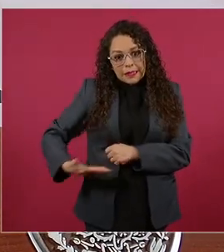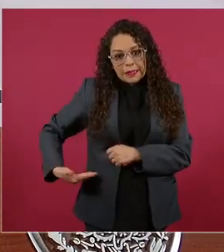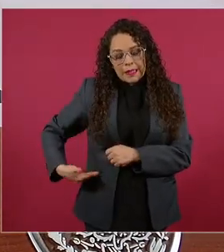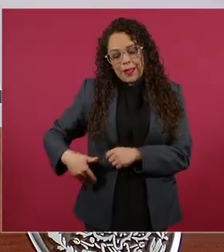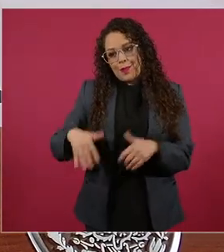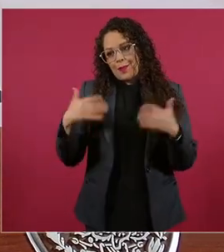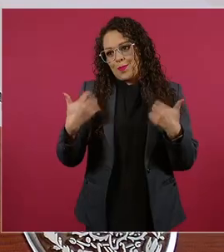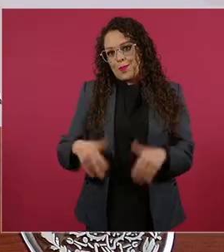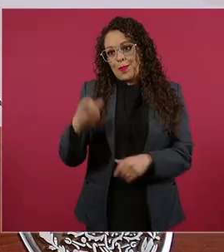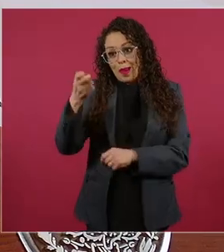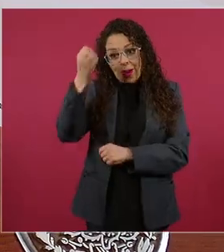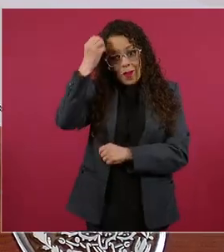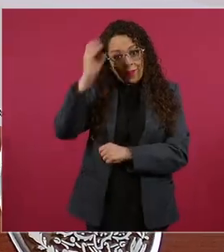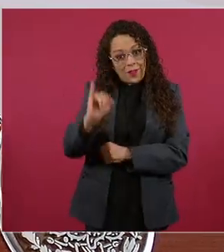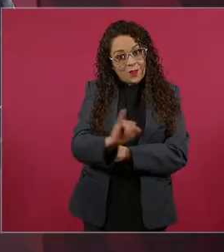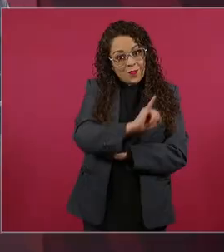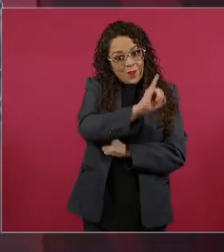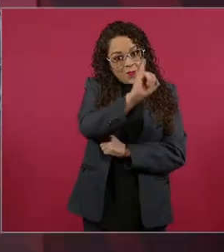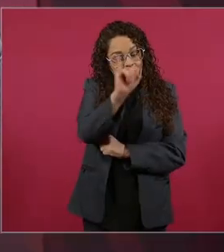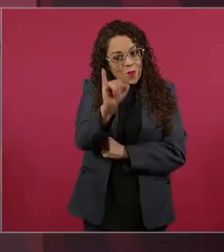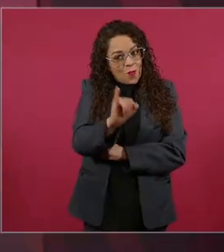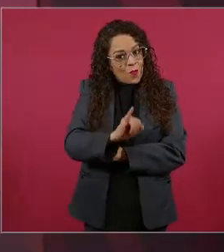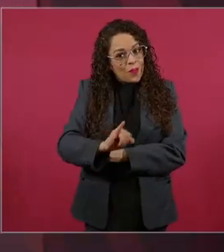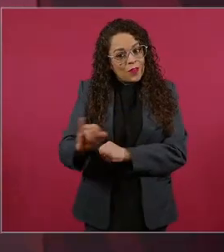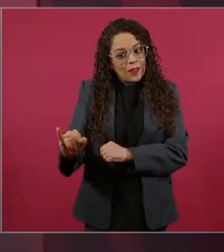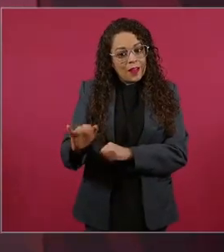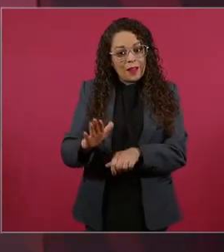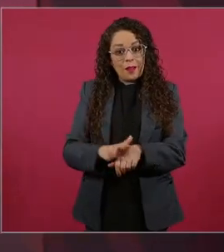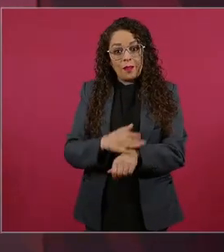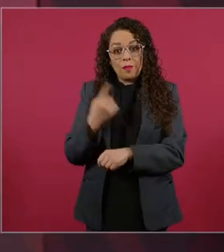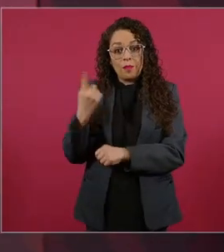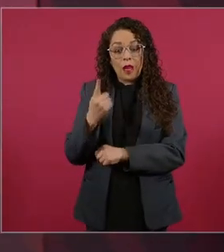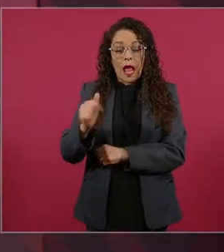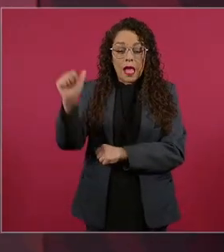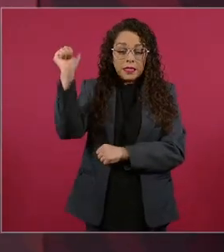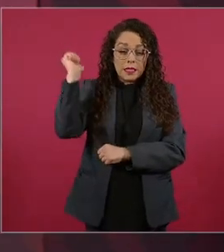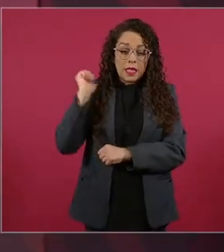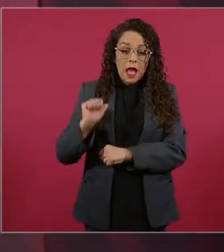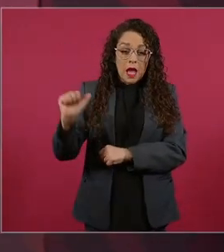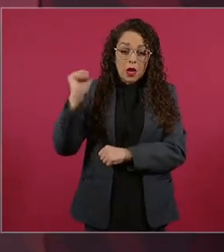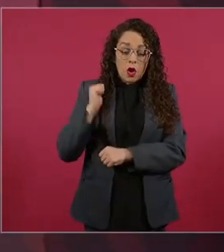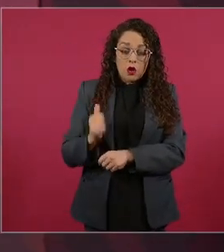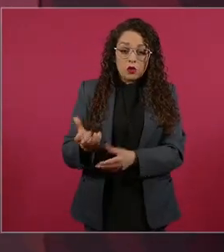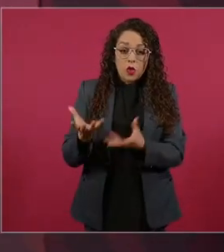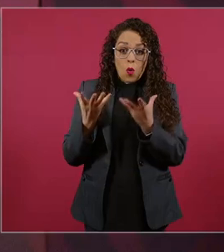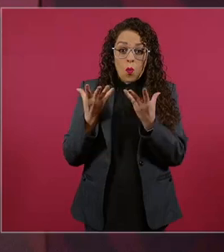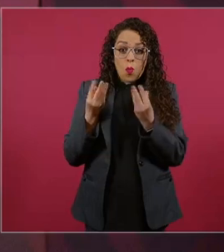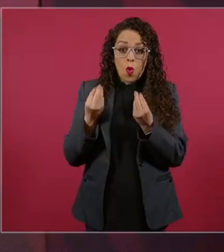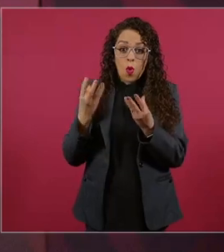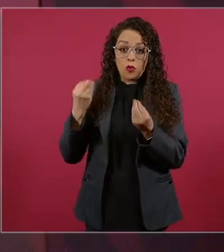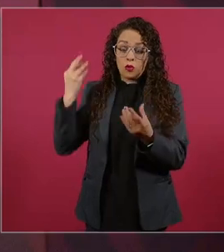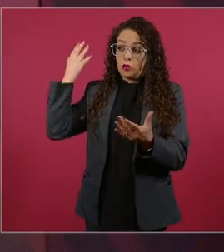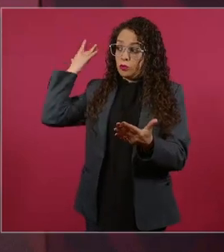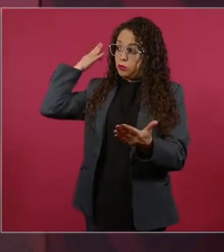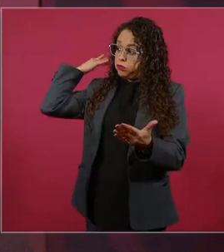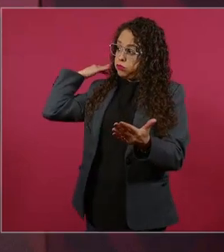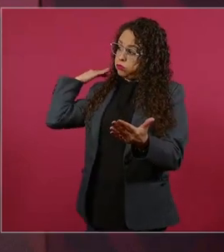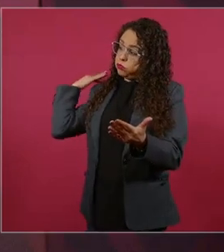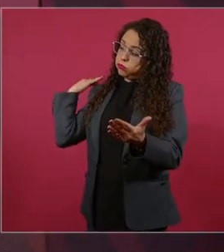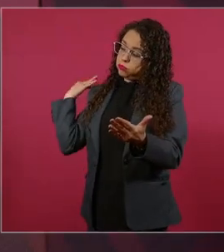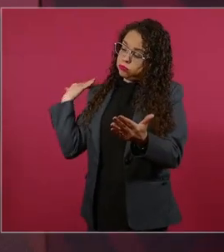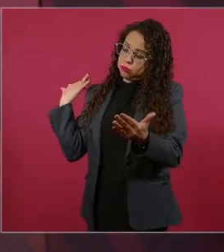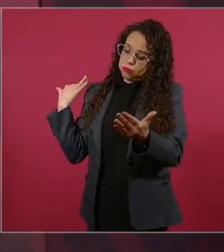y estamos hablando de siglos, siglos, porque aún